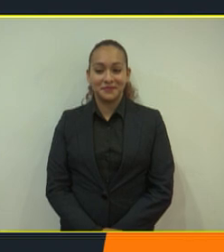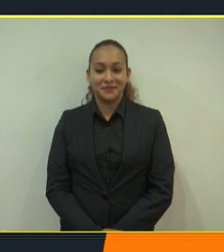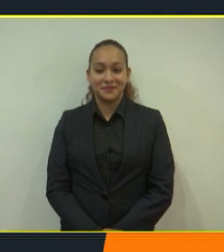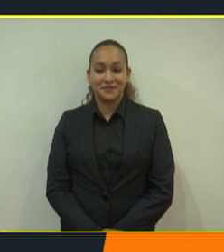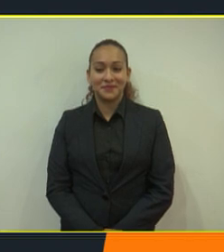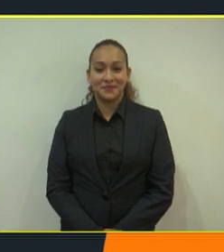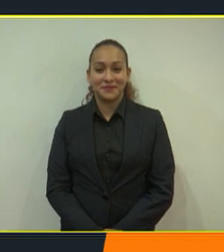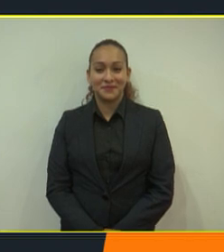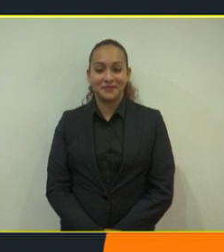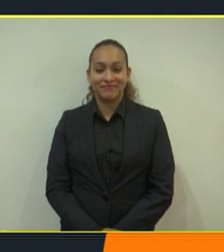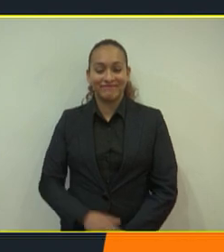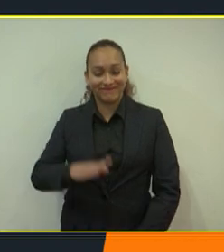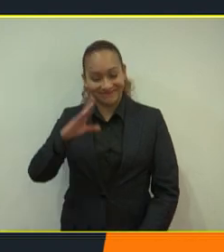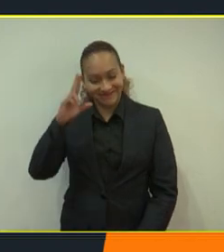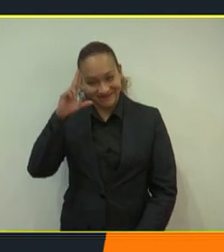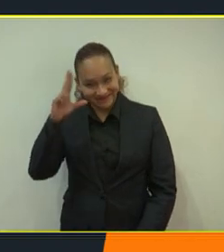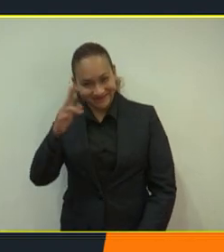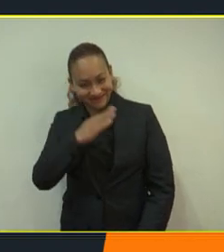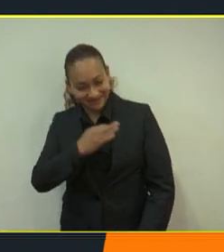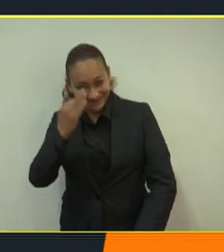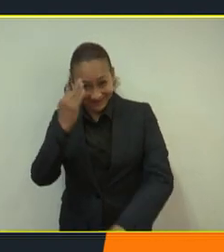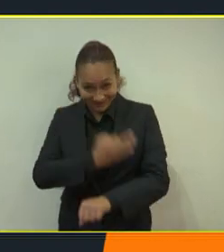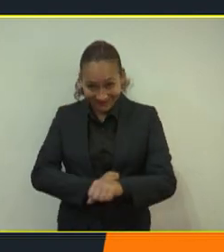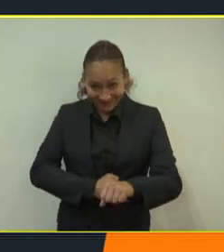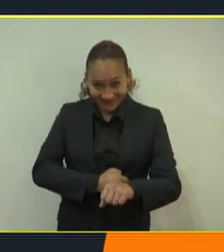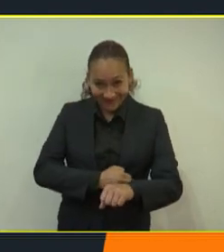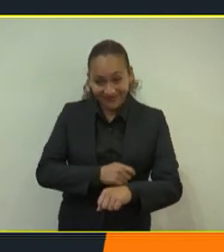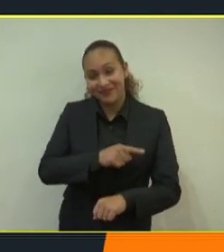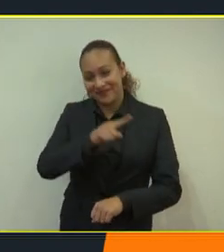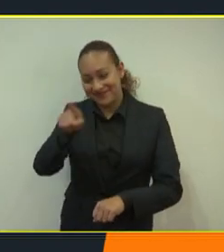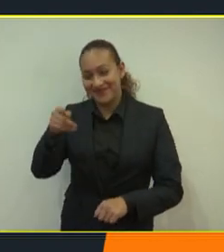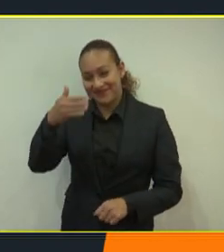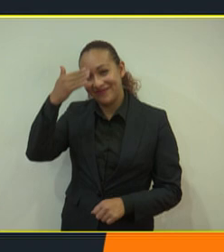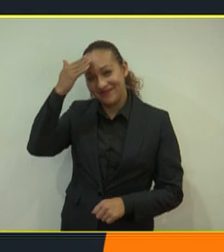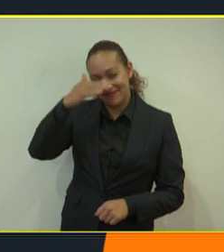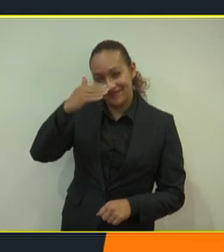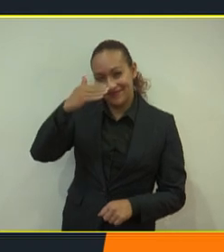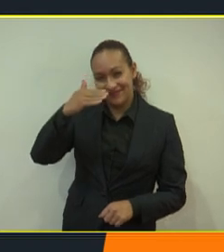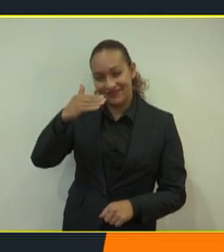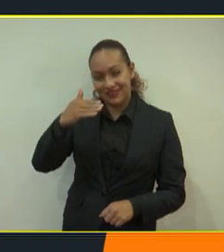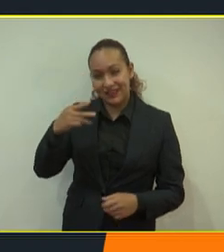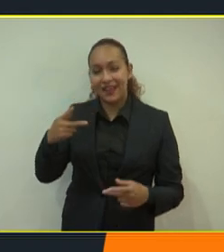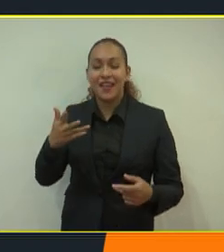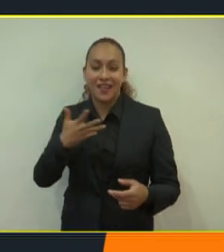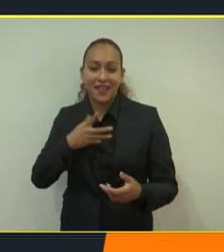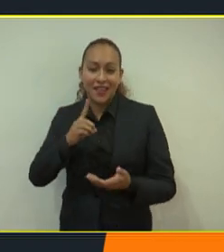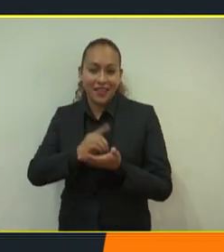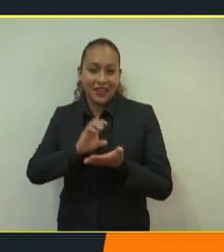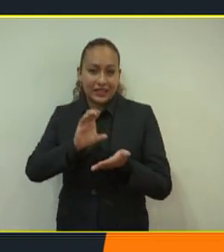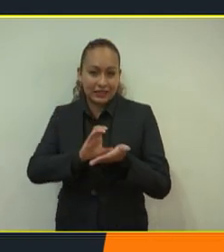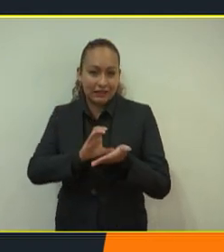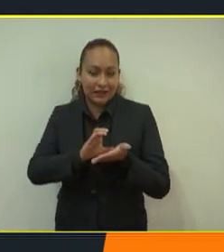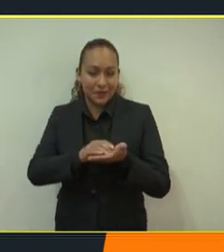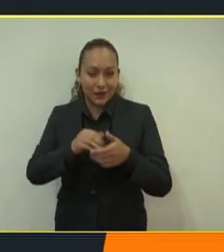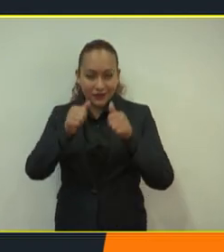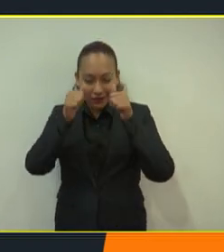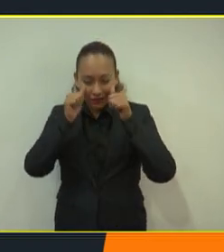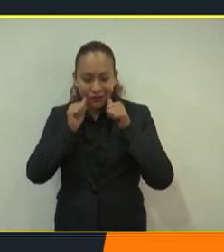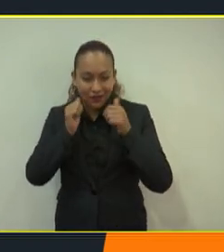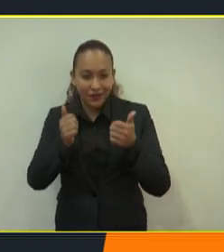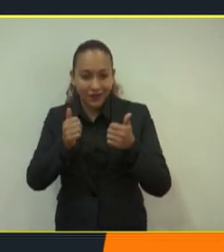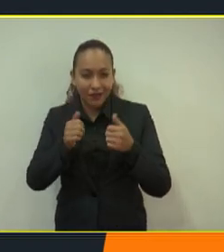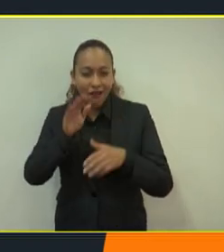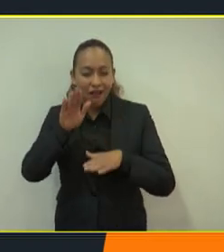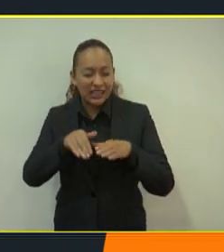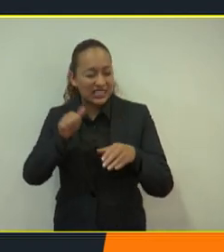Buenas tardes. Creo que todos sabemos que las personas que cuentan con alguna discapacidad visual día a día enfrentan